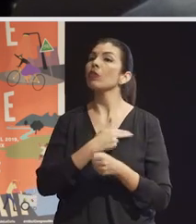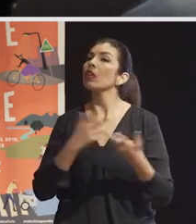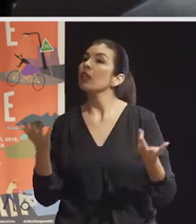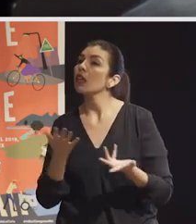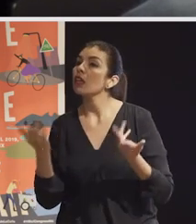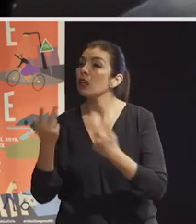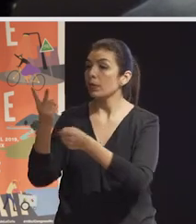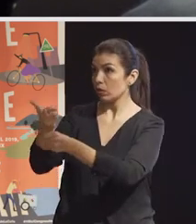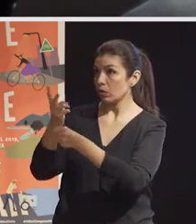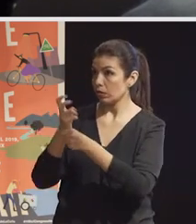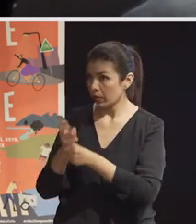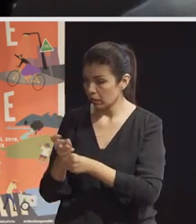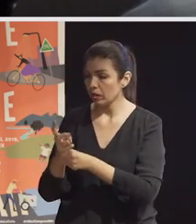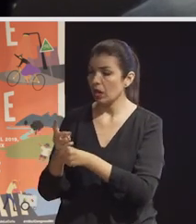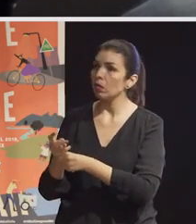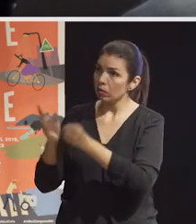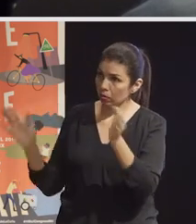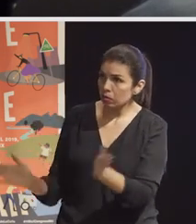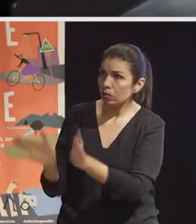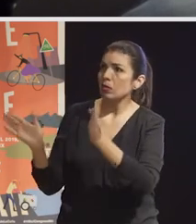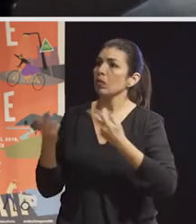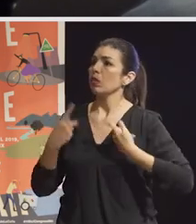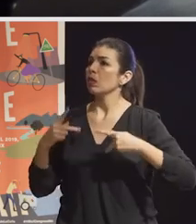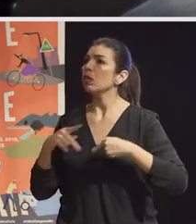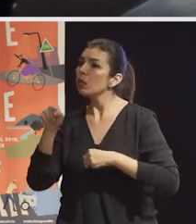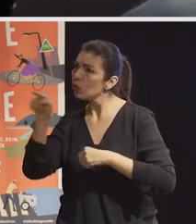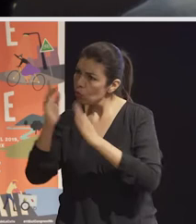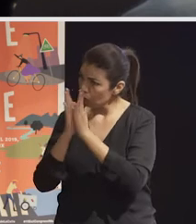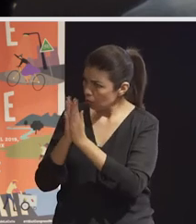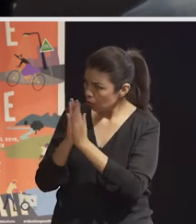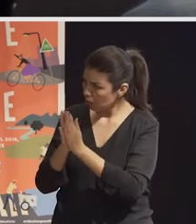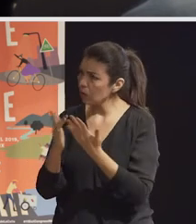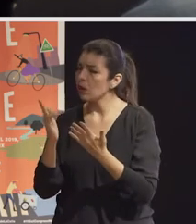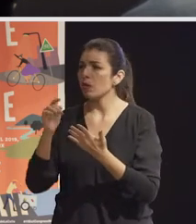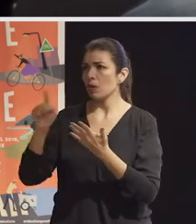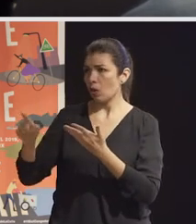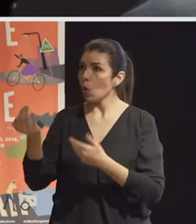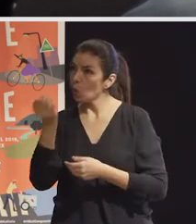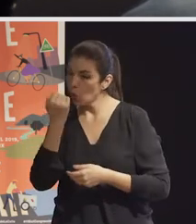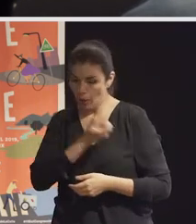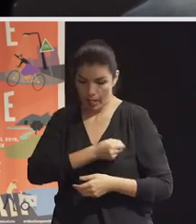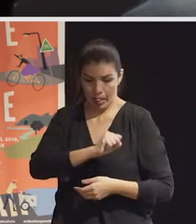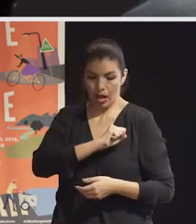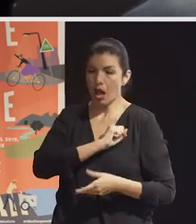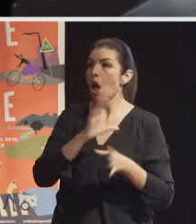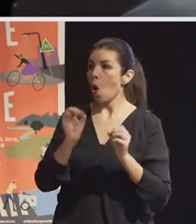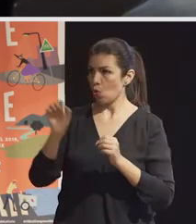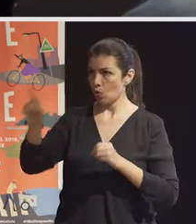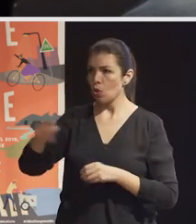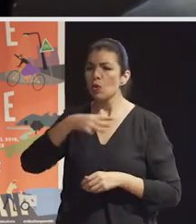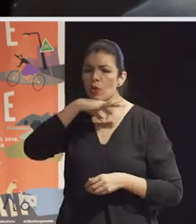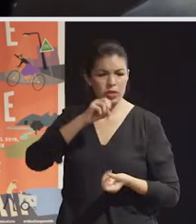alimentarse mejor vas a hacer menos desechos que perjudican al medio ambiente